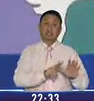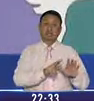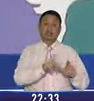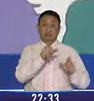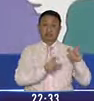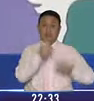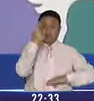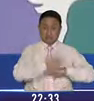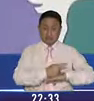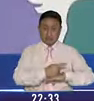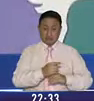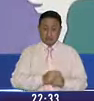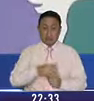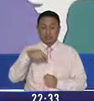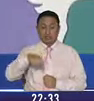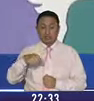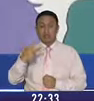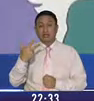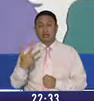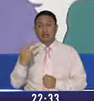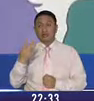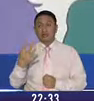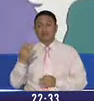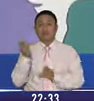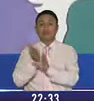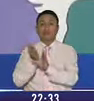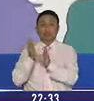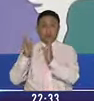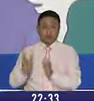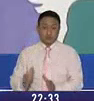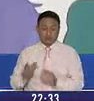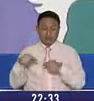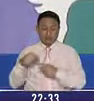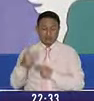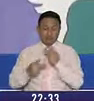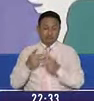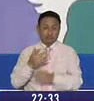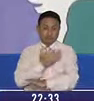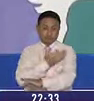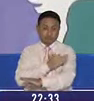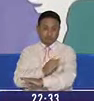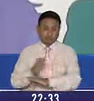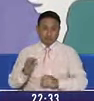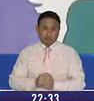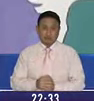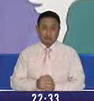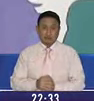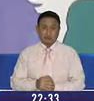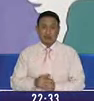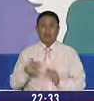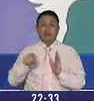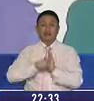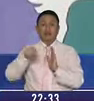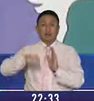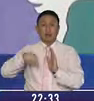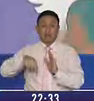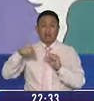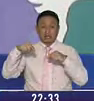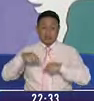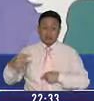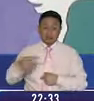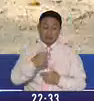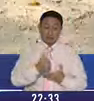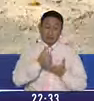vemos alrededor de 3-4 psicólogas que vamos haciendo los procesos terapéuticos. Las abogadas también llevan